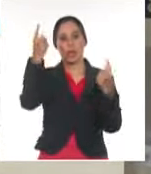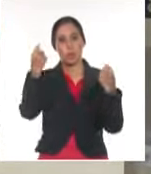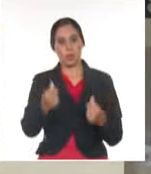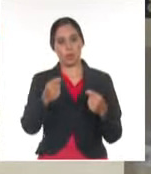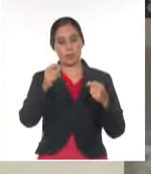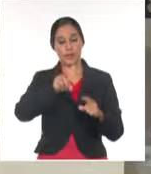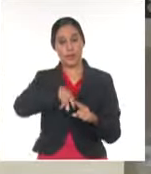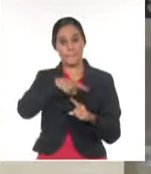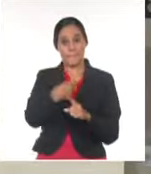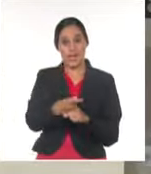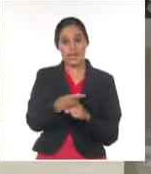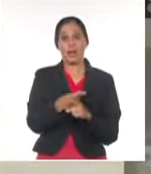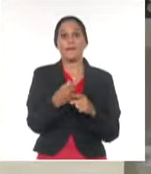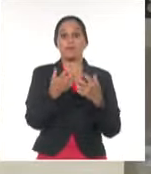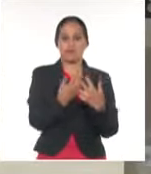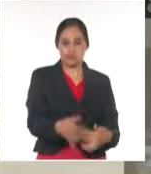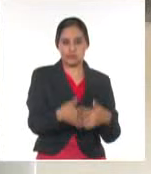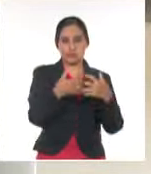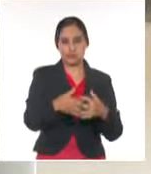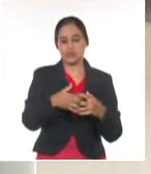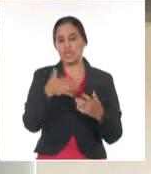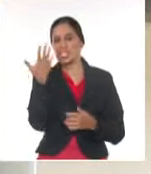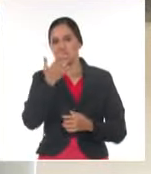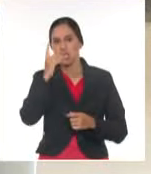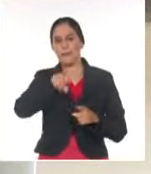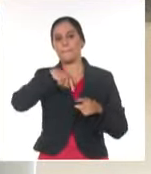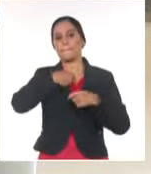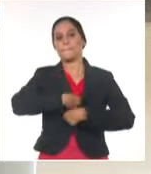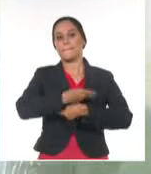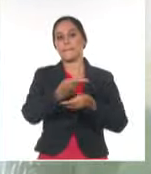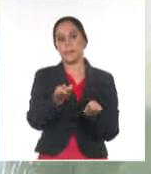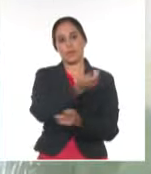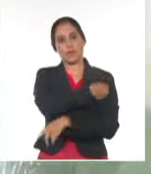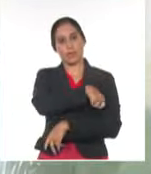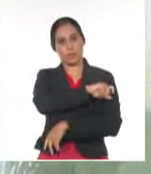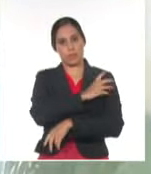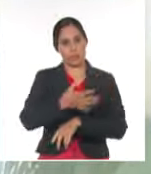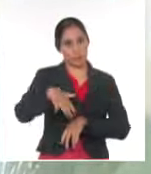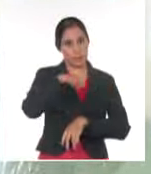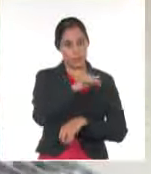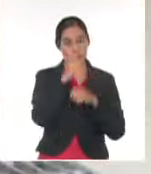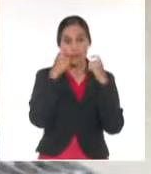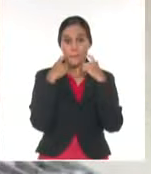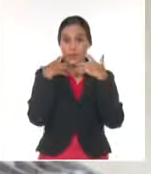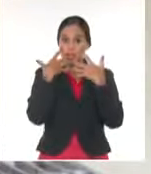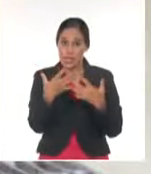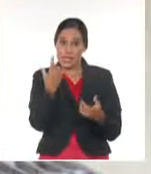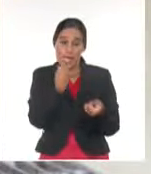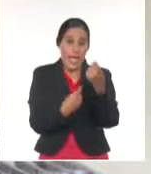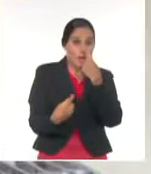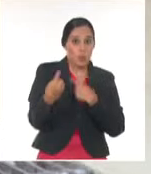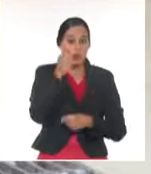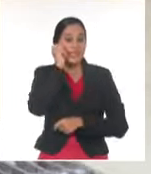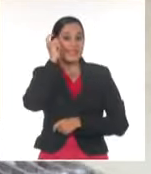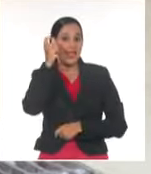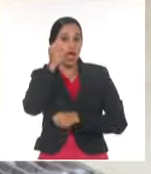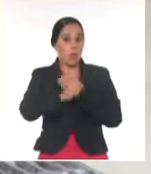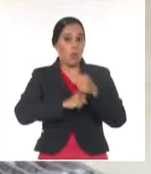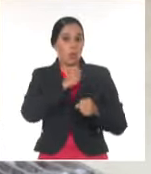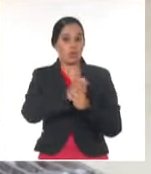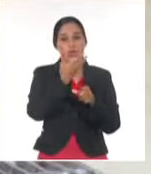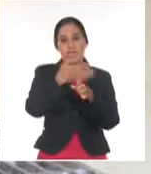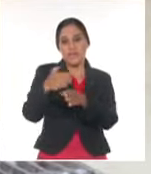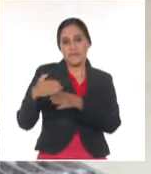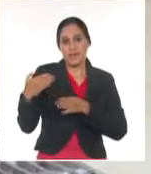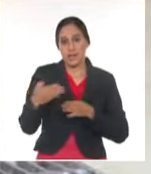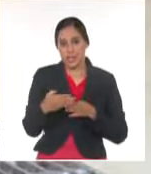realizar producciones para la población. Aunque son foráneos, los ingredientes que emplea la nueva planta impide importar productos